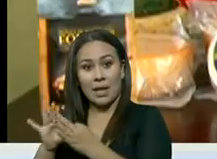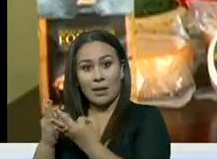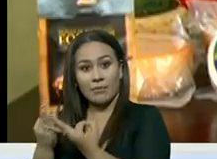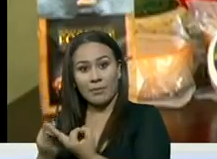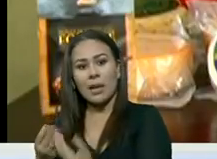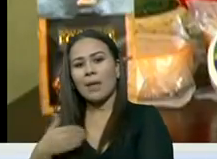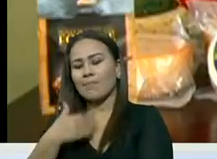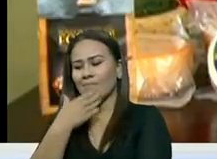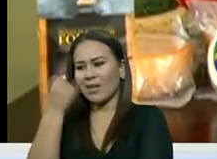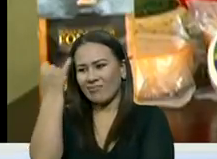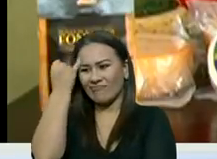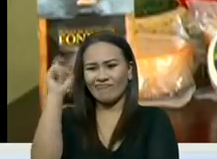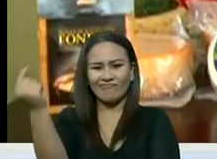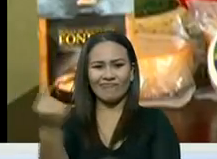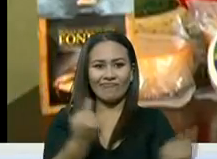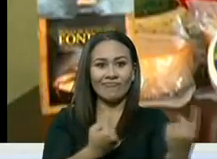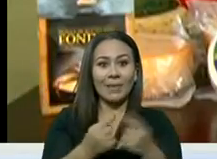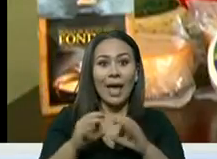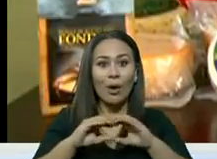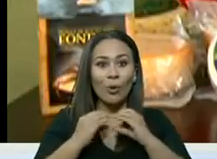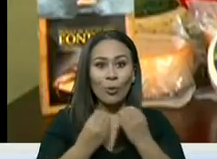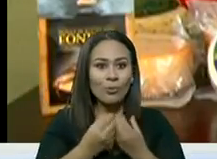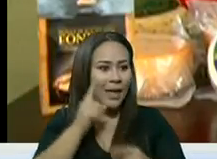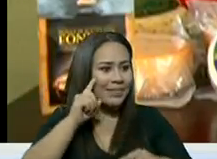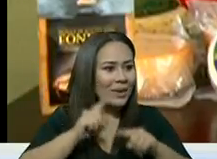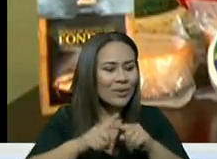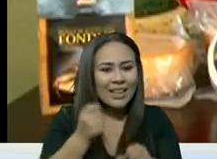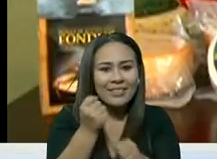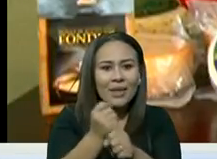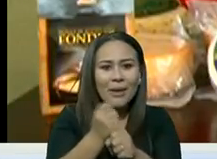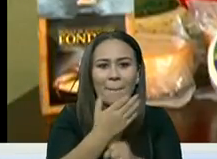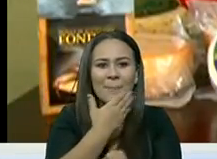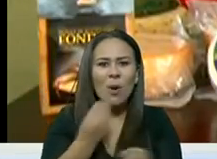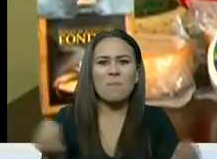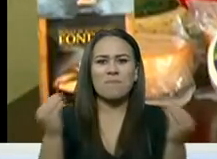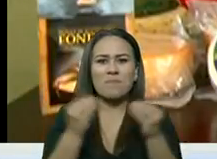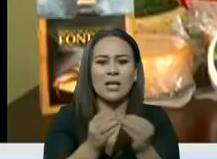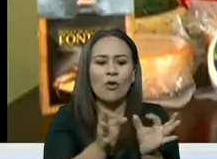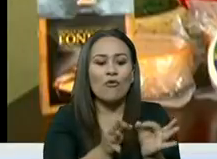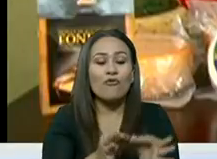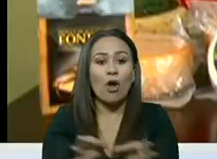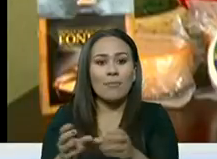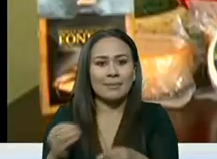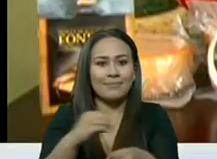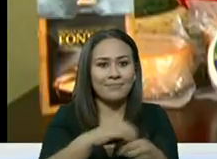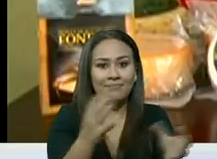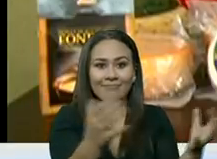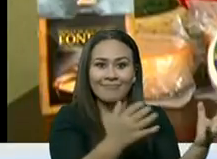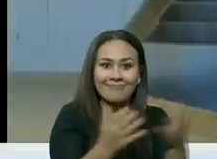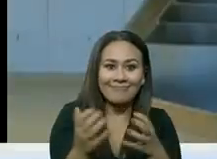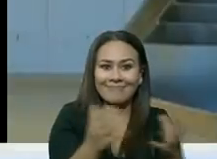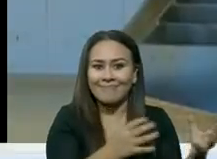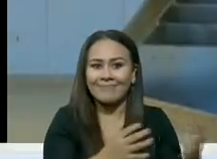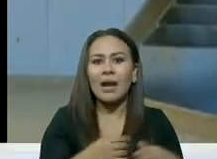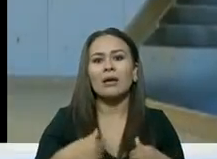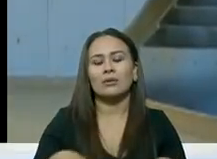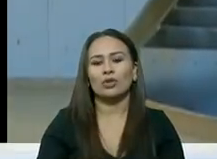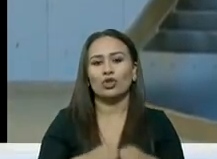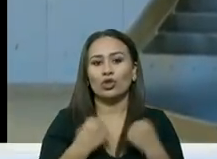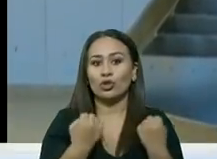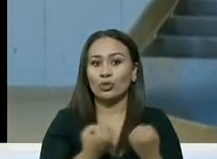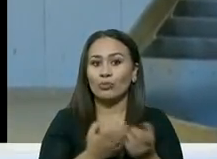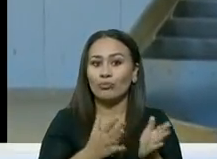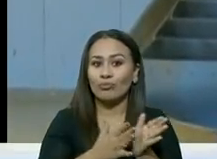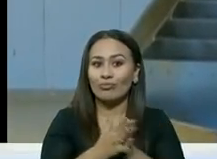y comenzaron a producir en forma cooperativa, ¿no? Entonces pasamos de que